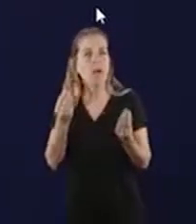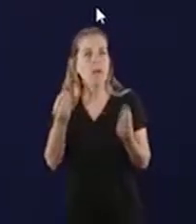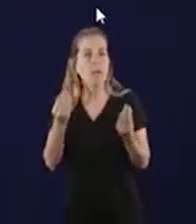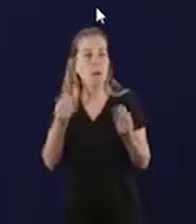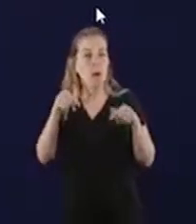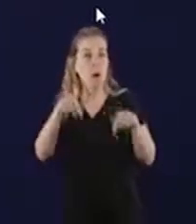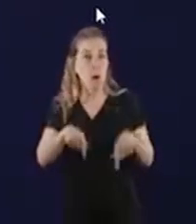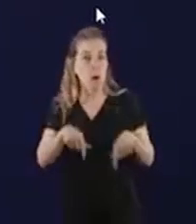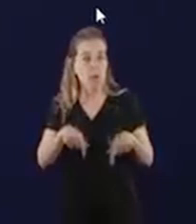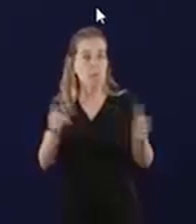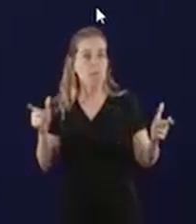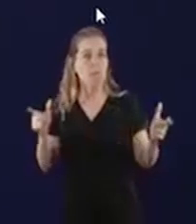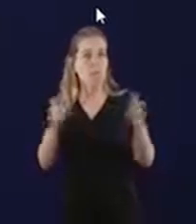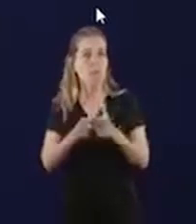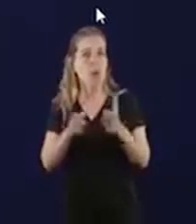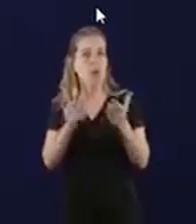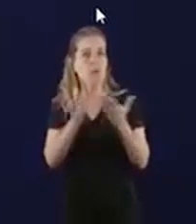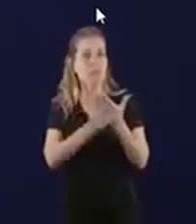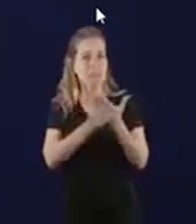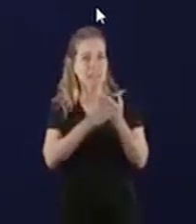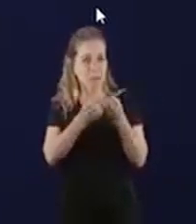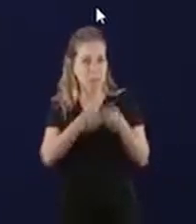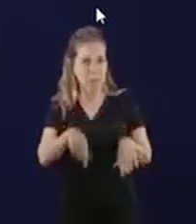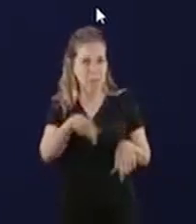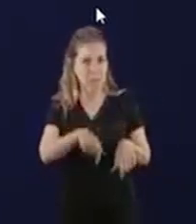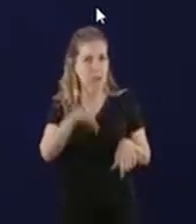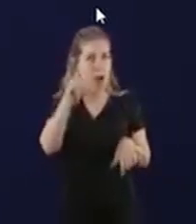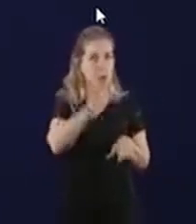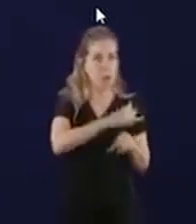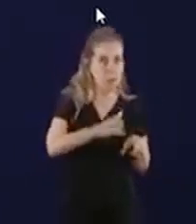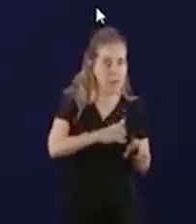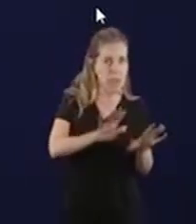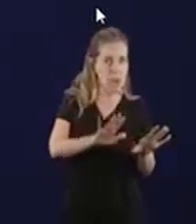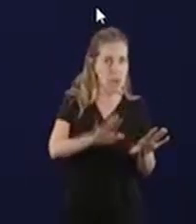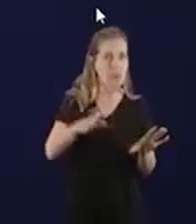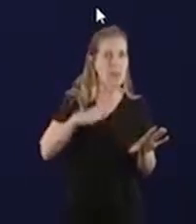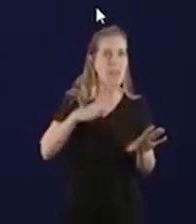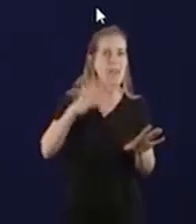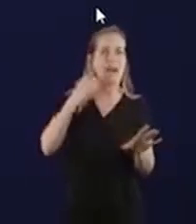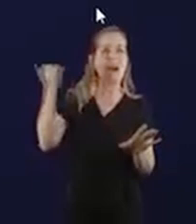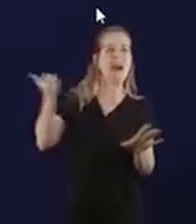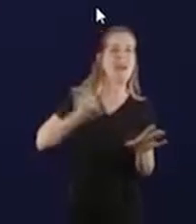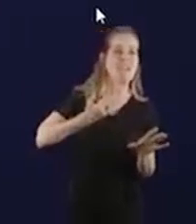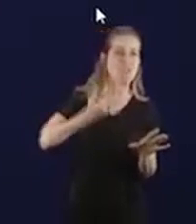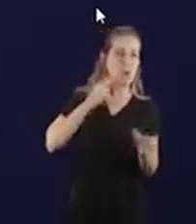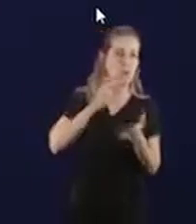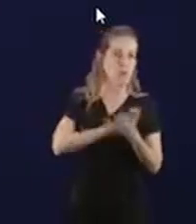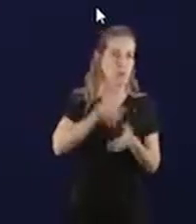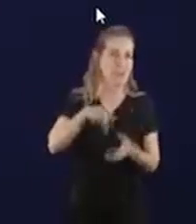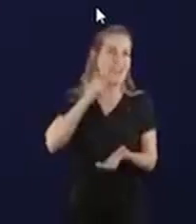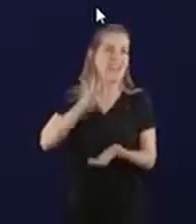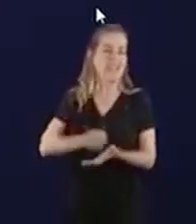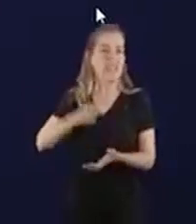la reunión de gabinete o comenzó 88:30 de la mañana todavía no estábamos notificados de este fallo por